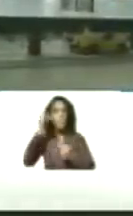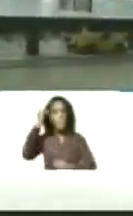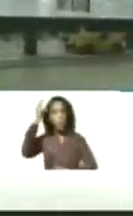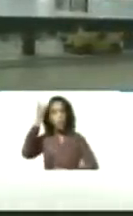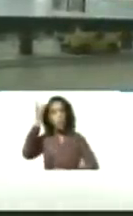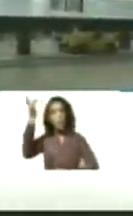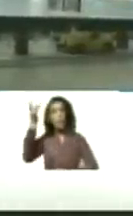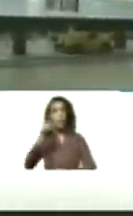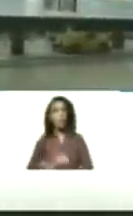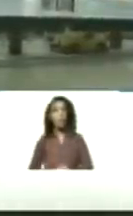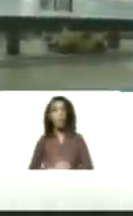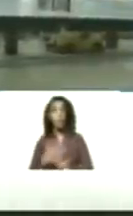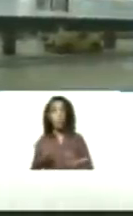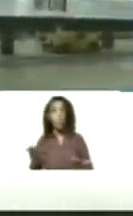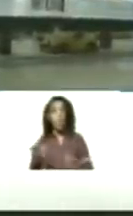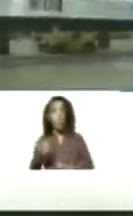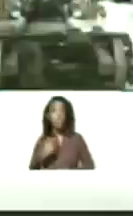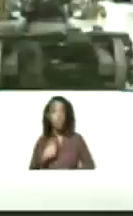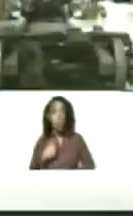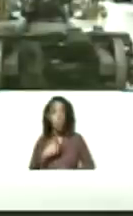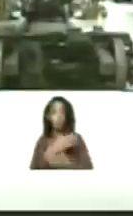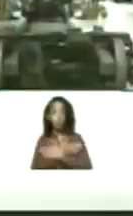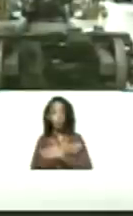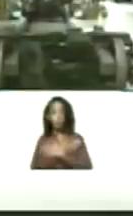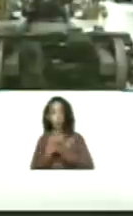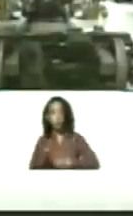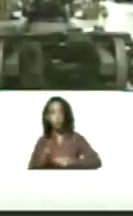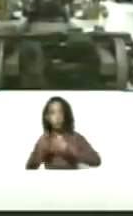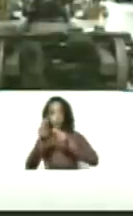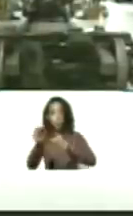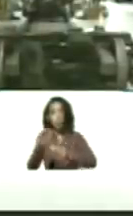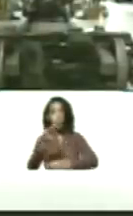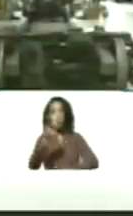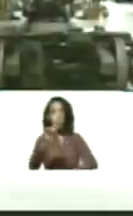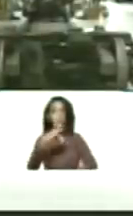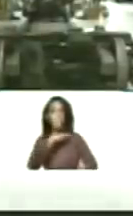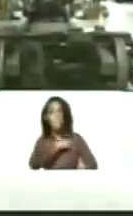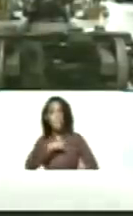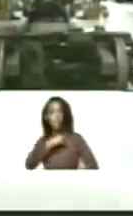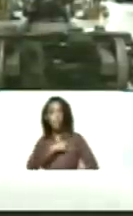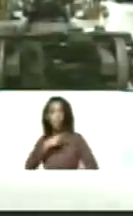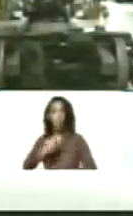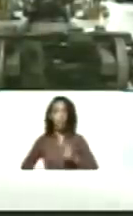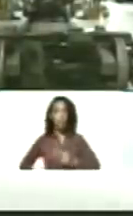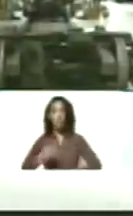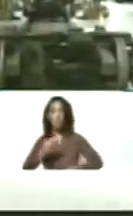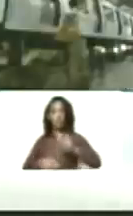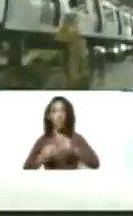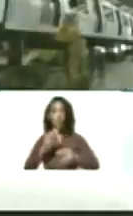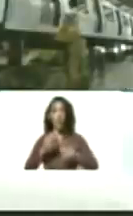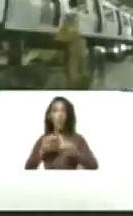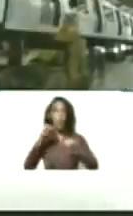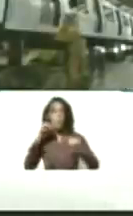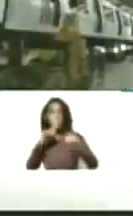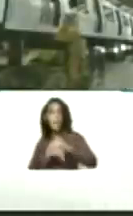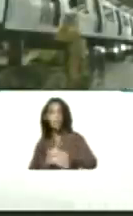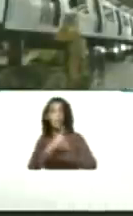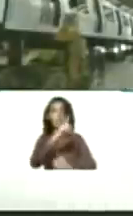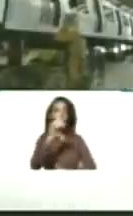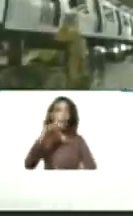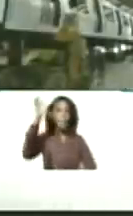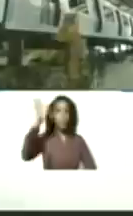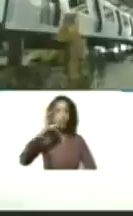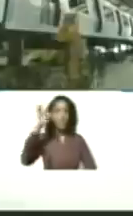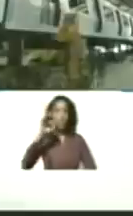y yo les entrego a ustedes la misión de construir los vagones